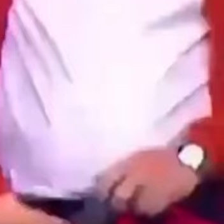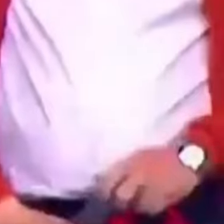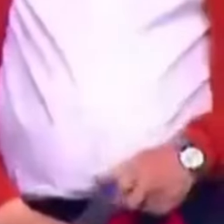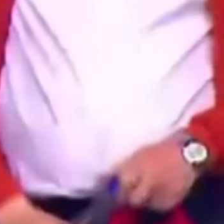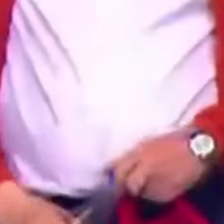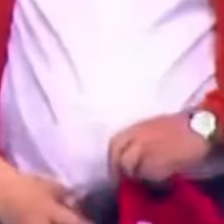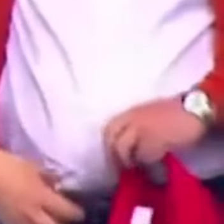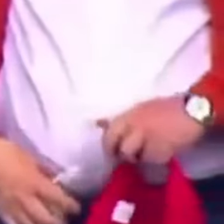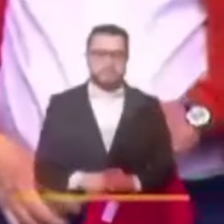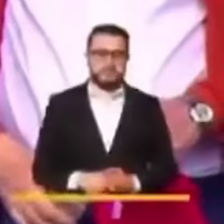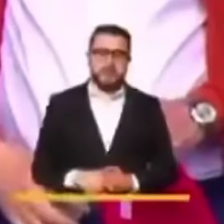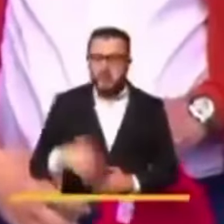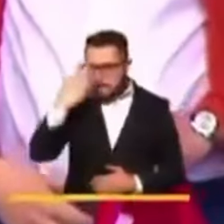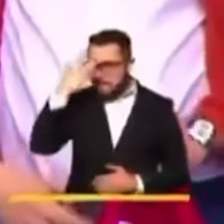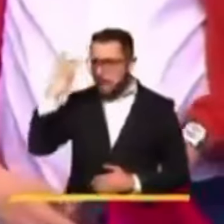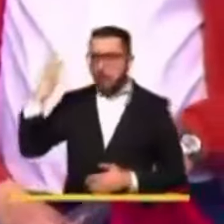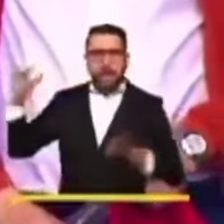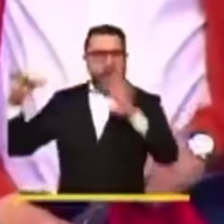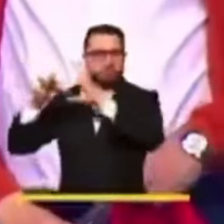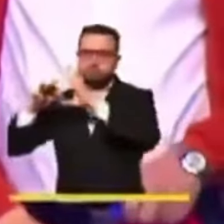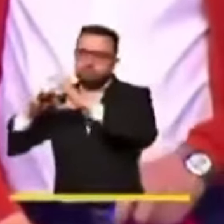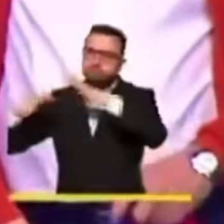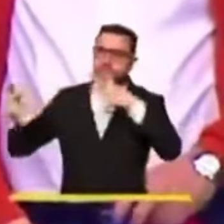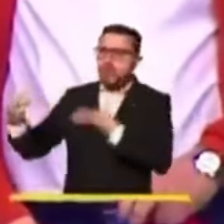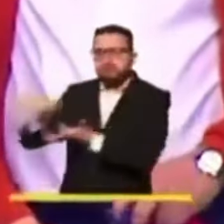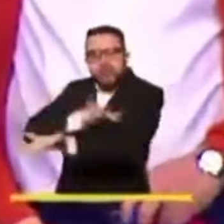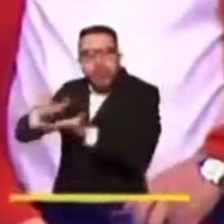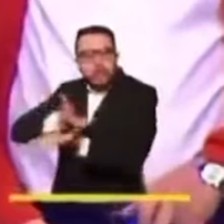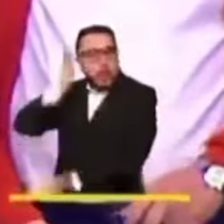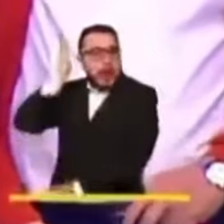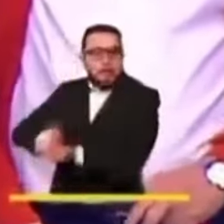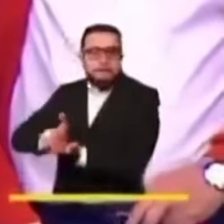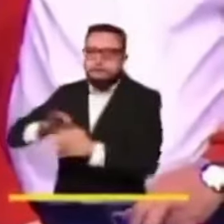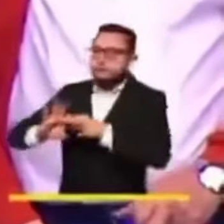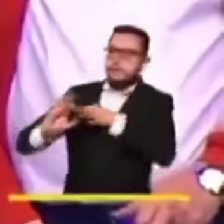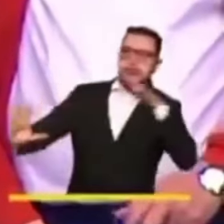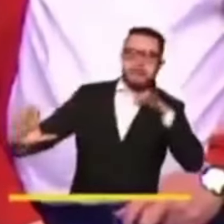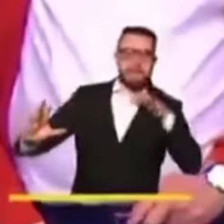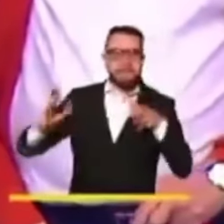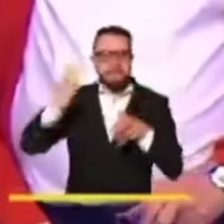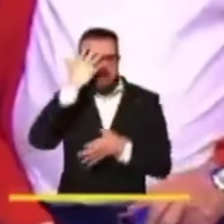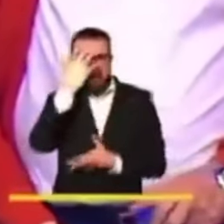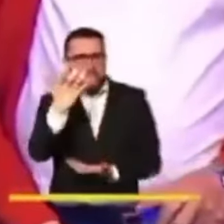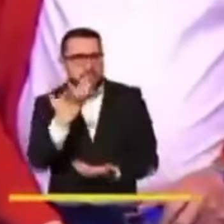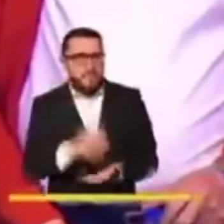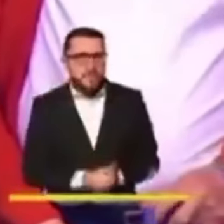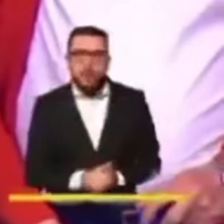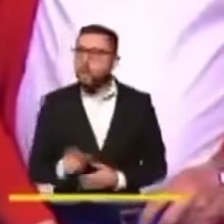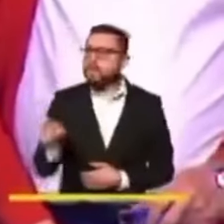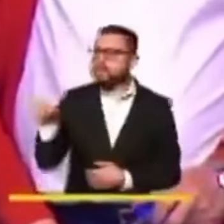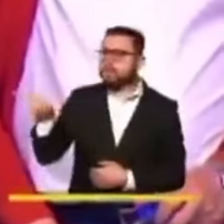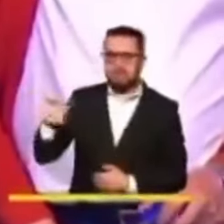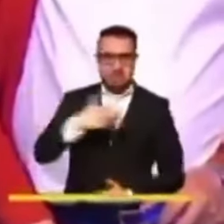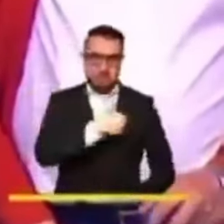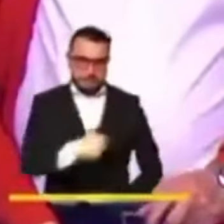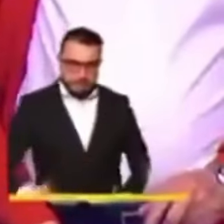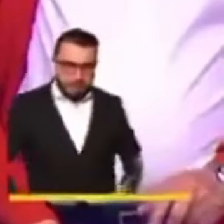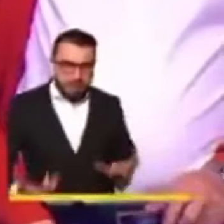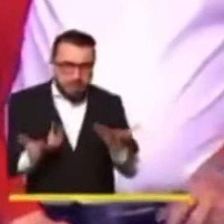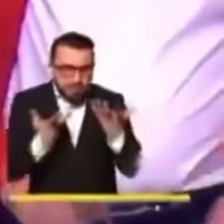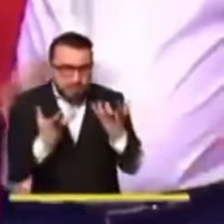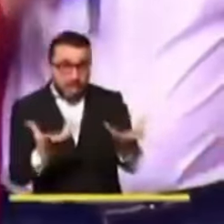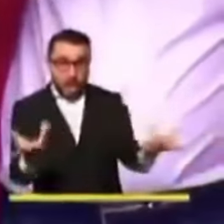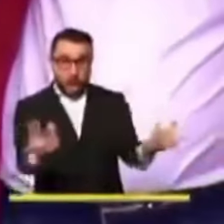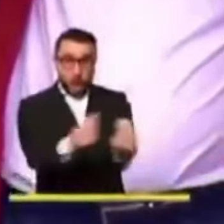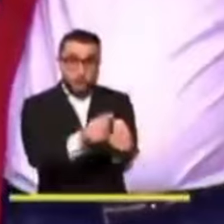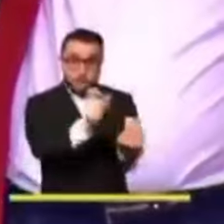Por tener un gobierno, por tener un presidente genocida.